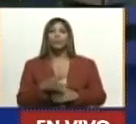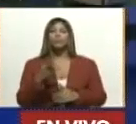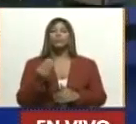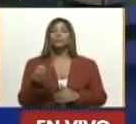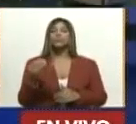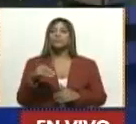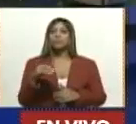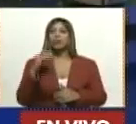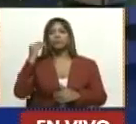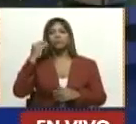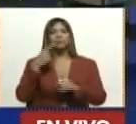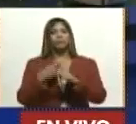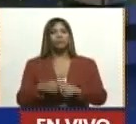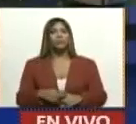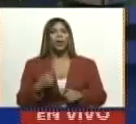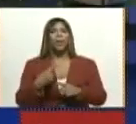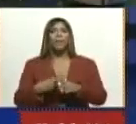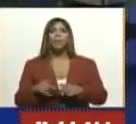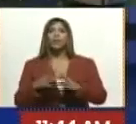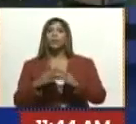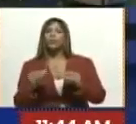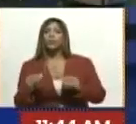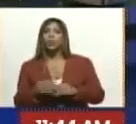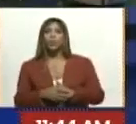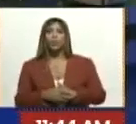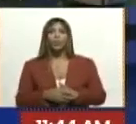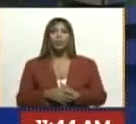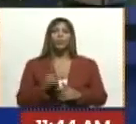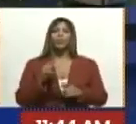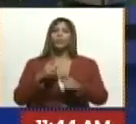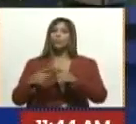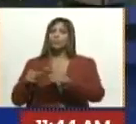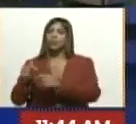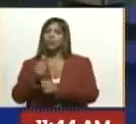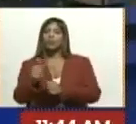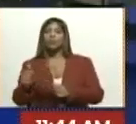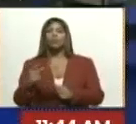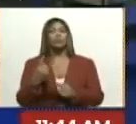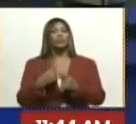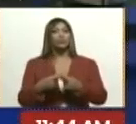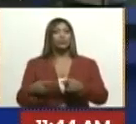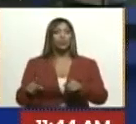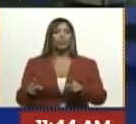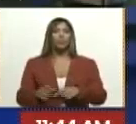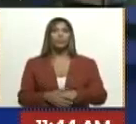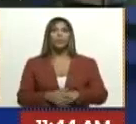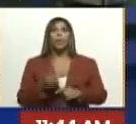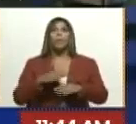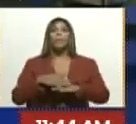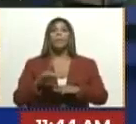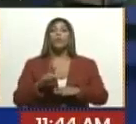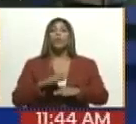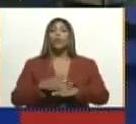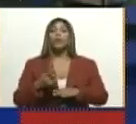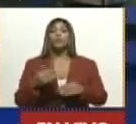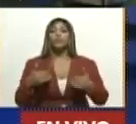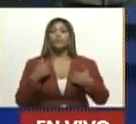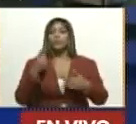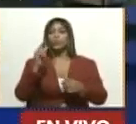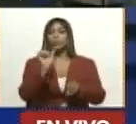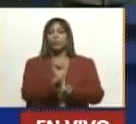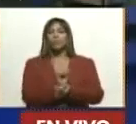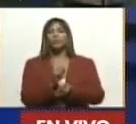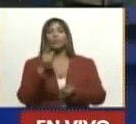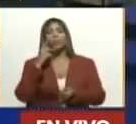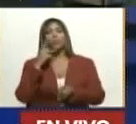más. Pero todos los casos deben verse independientes, porque el sufrimiento de un preso político y su